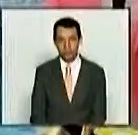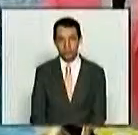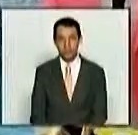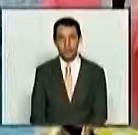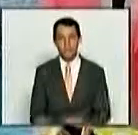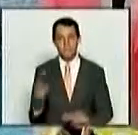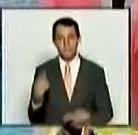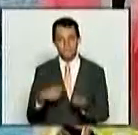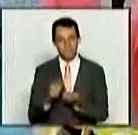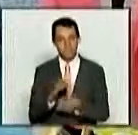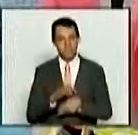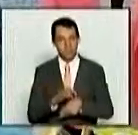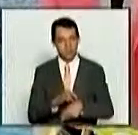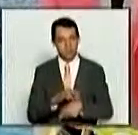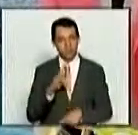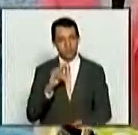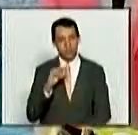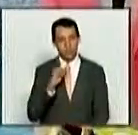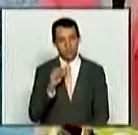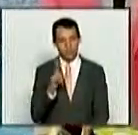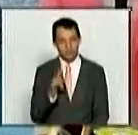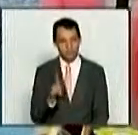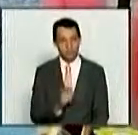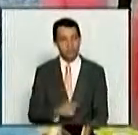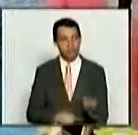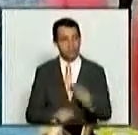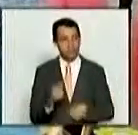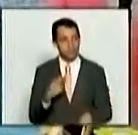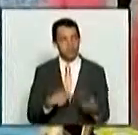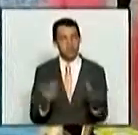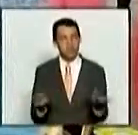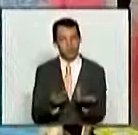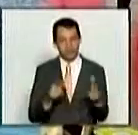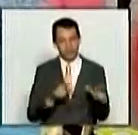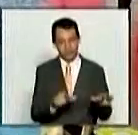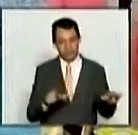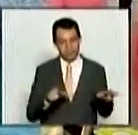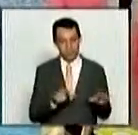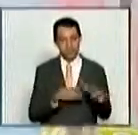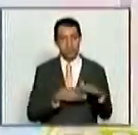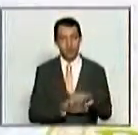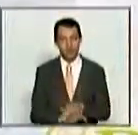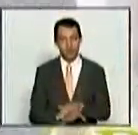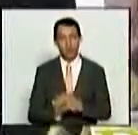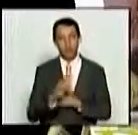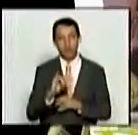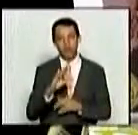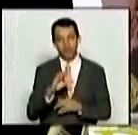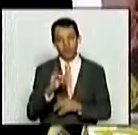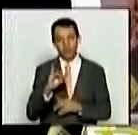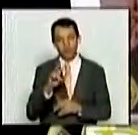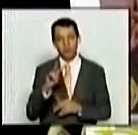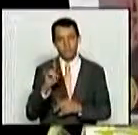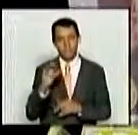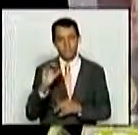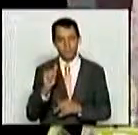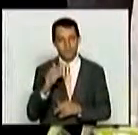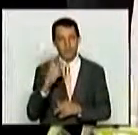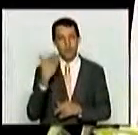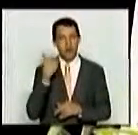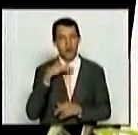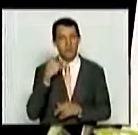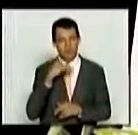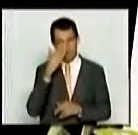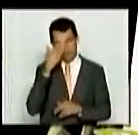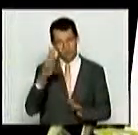Medicamentos Dr. Rojas, cada vez más cerca de ustedes. Centro Médico y Naturista, Luz y Vida, el tradicional en Armenia, frente a la Lotería del Quindío,